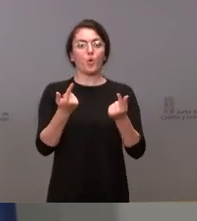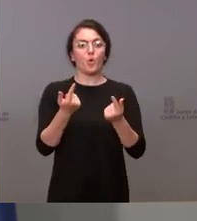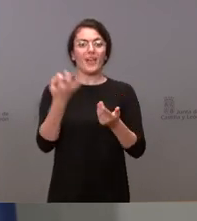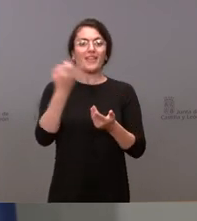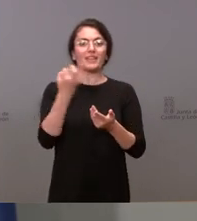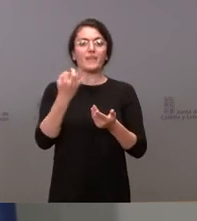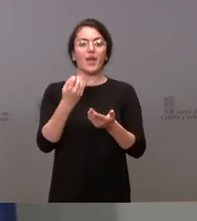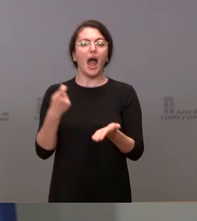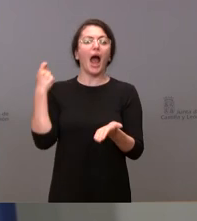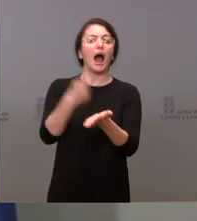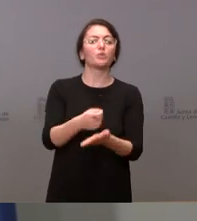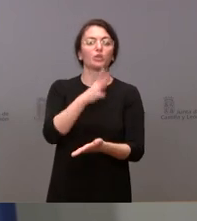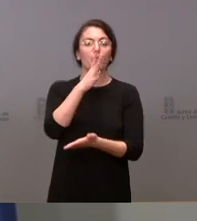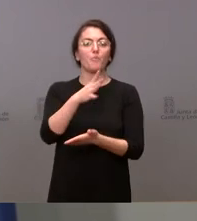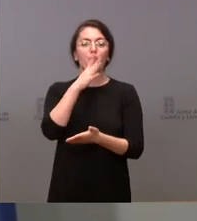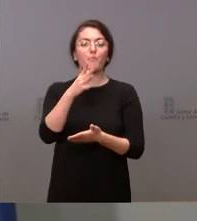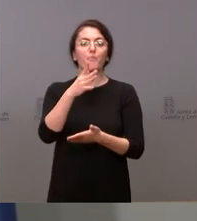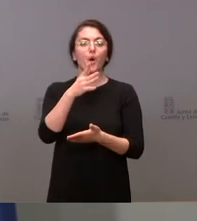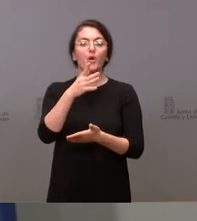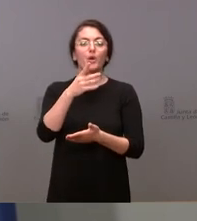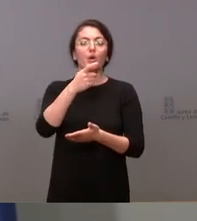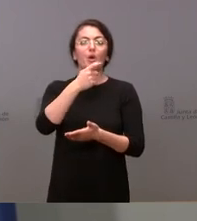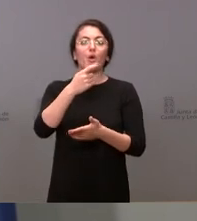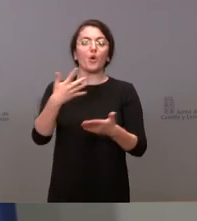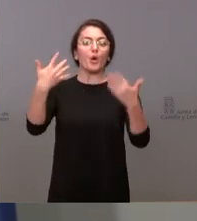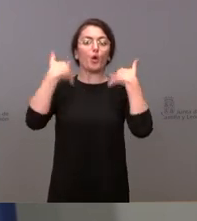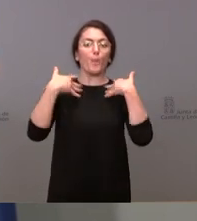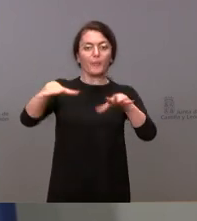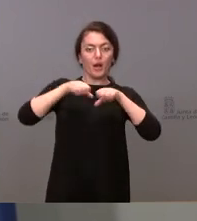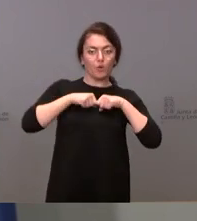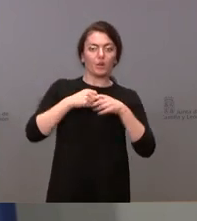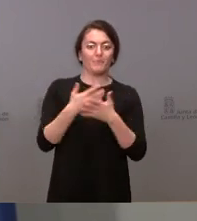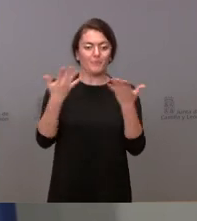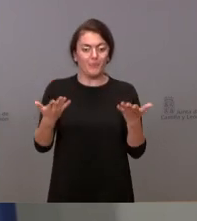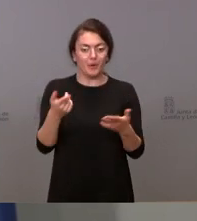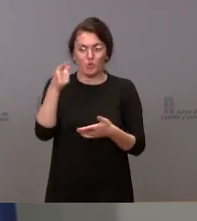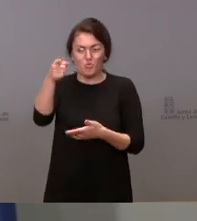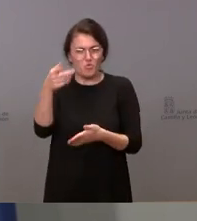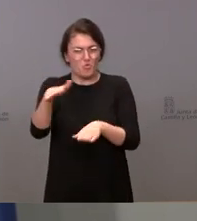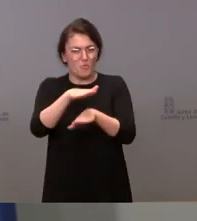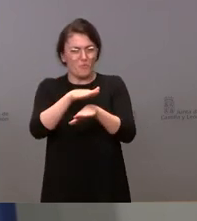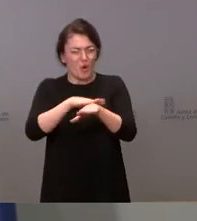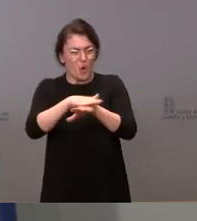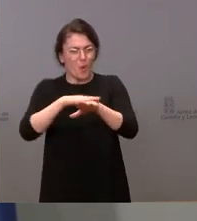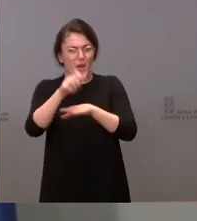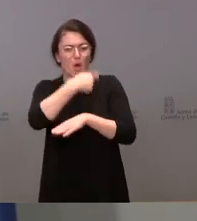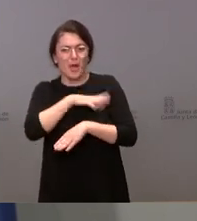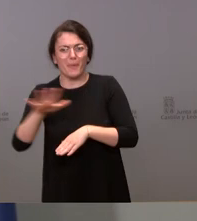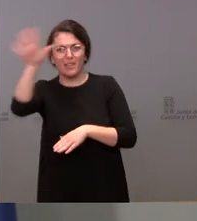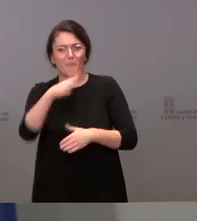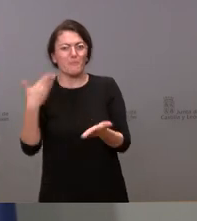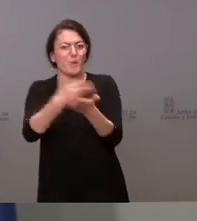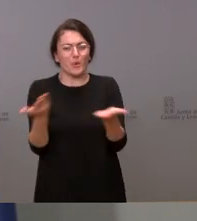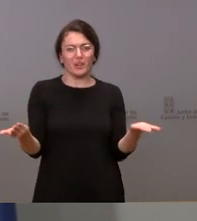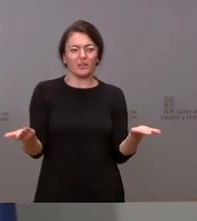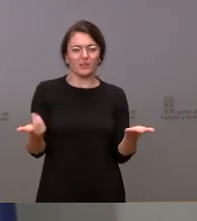la descentralización. Y luego digo, no, pero descentralice usted, pero si usted ha hecho usted la propuesta. Usted ha lanzado el debate,